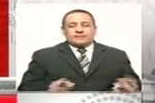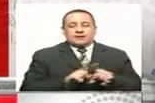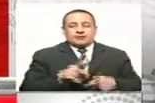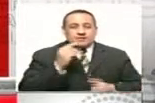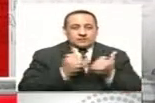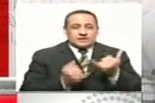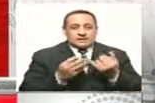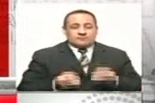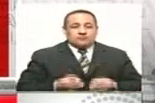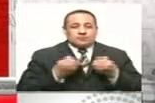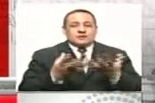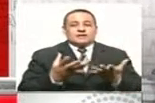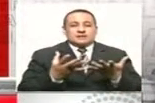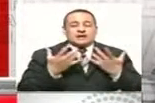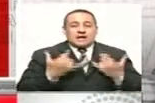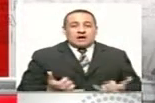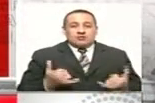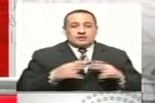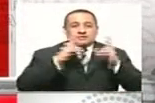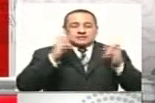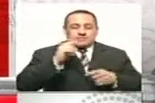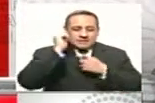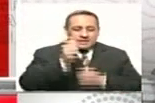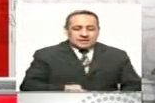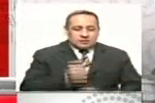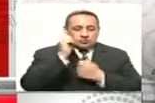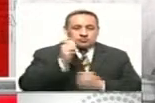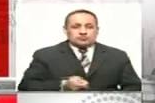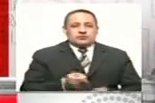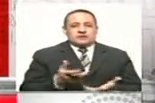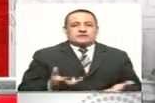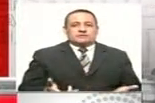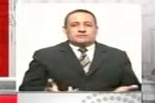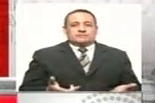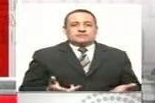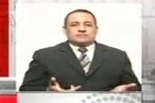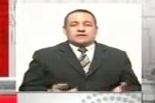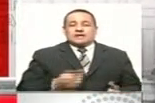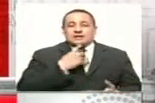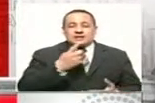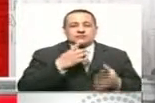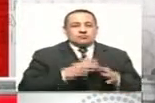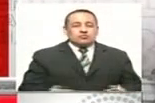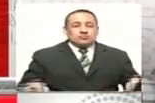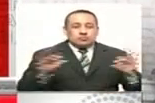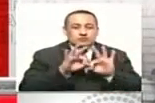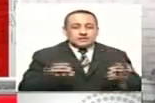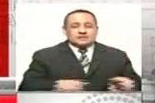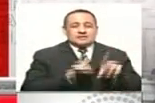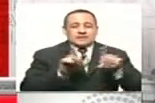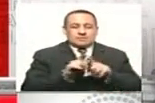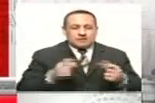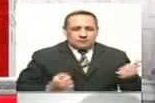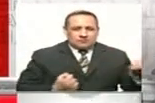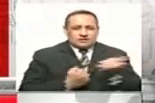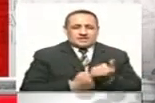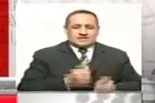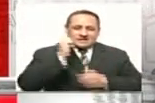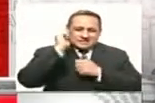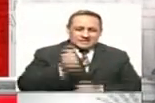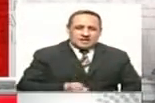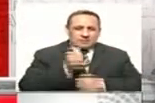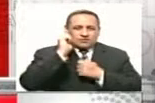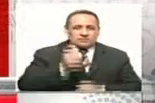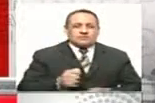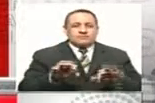Finalmente también en el sector agricultura, es muy importante también fortalecer la agricultura